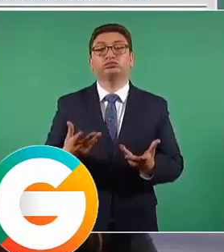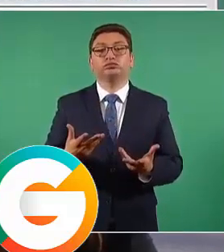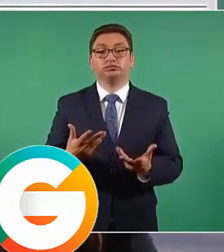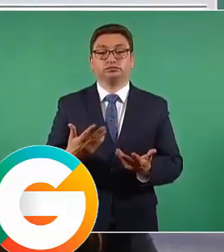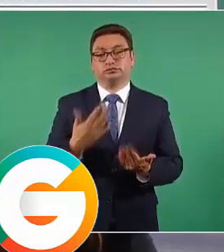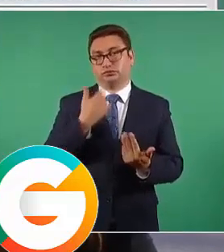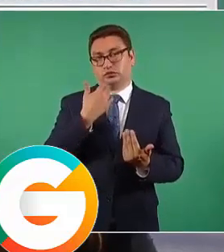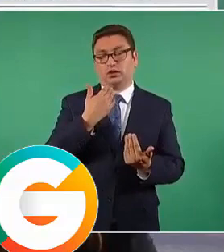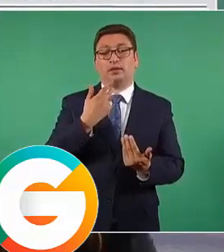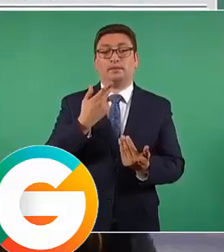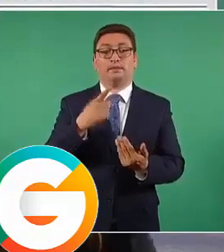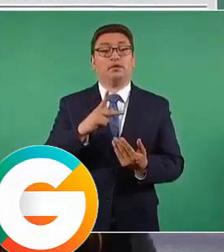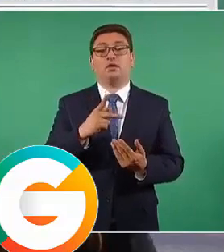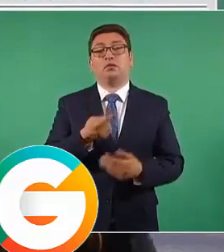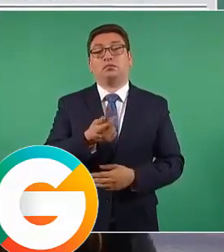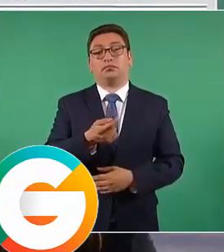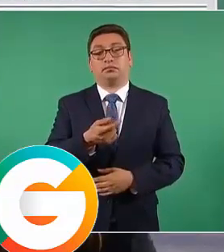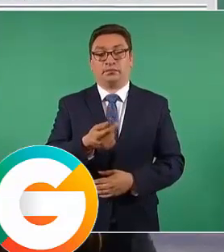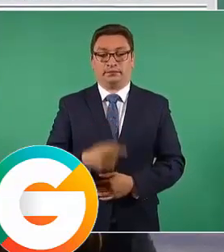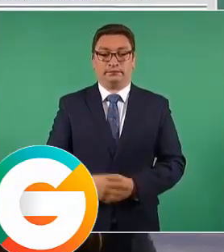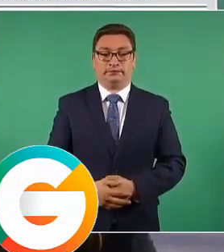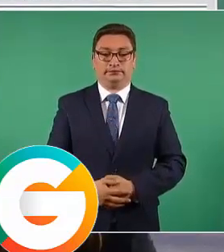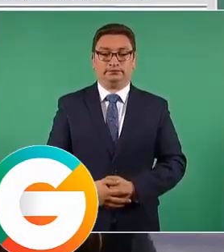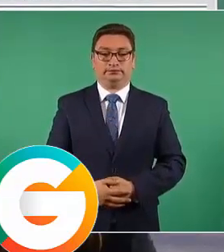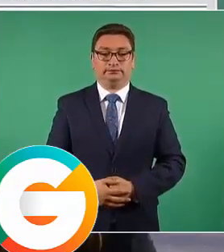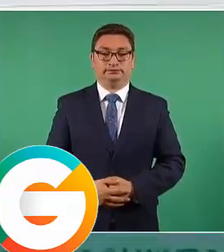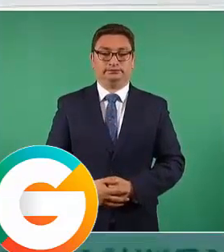o la hay, pero no tanto.